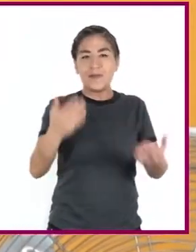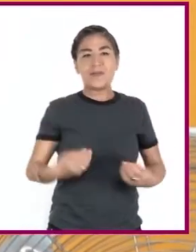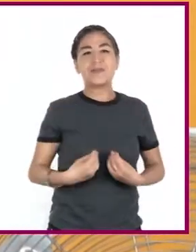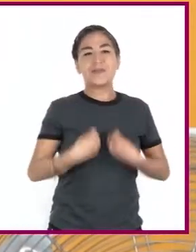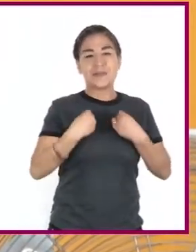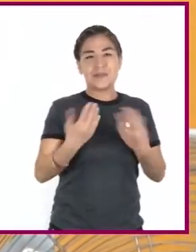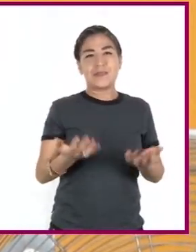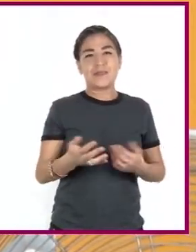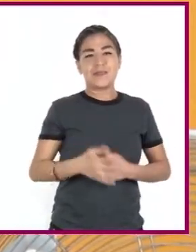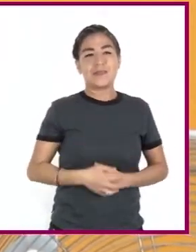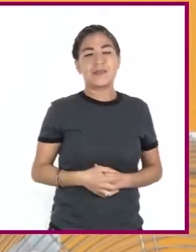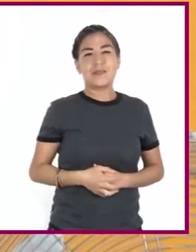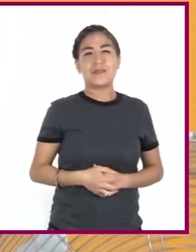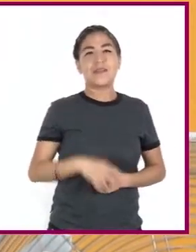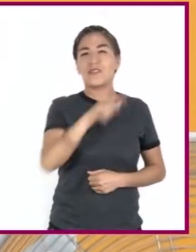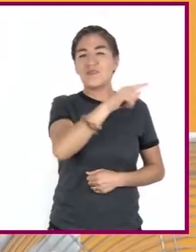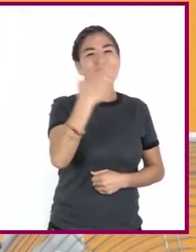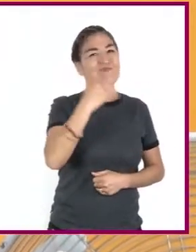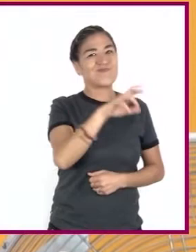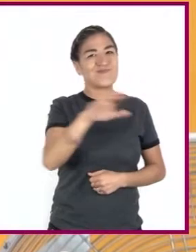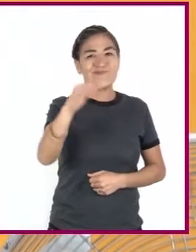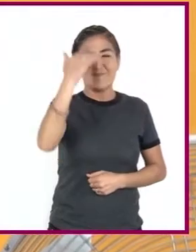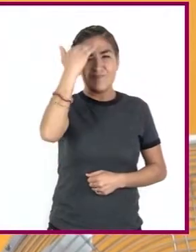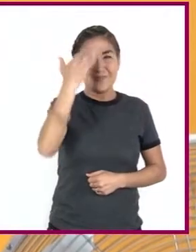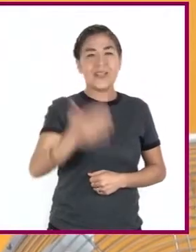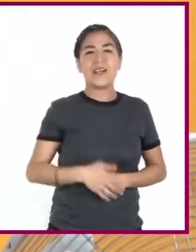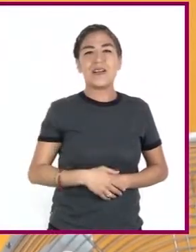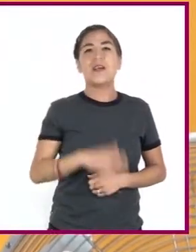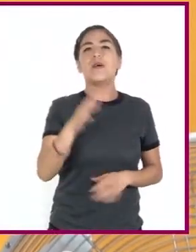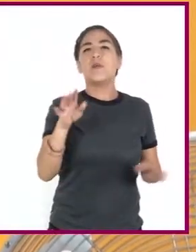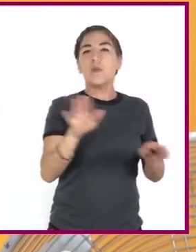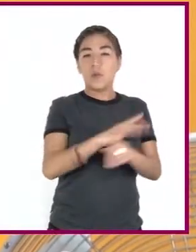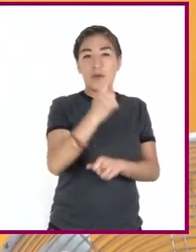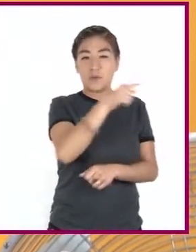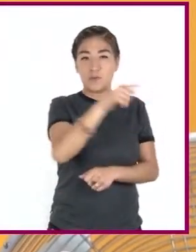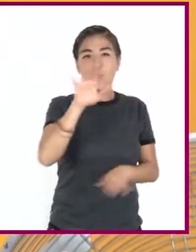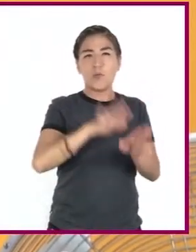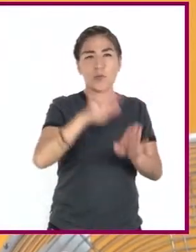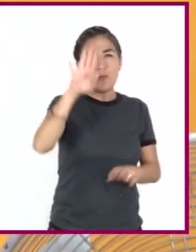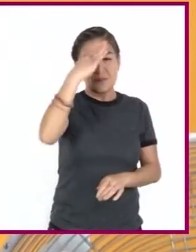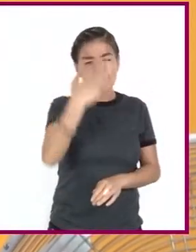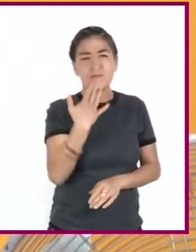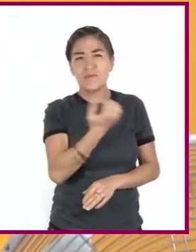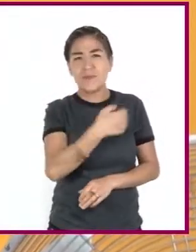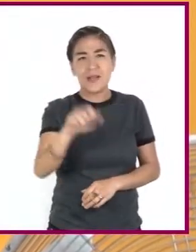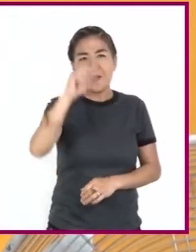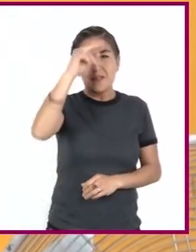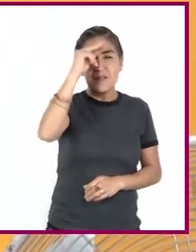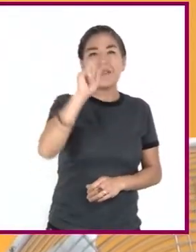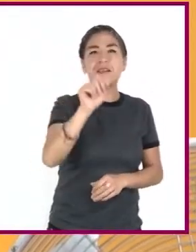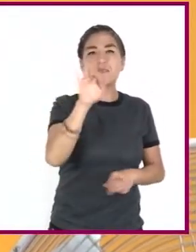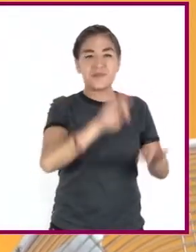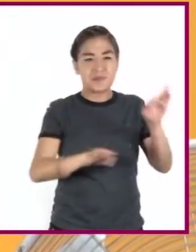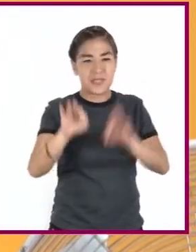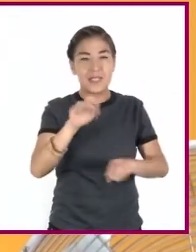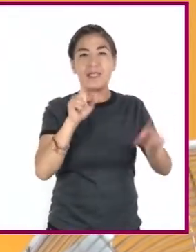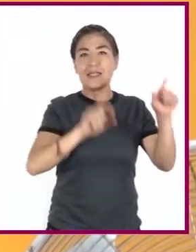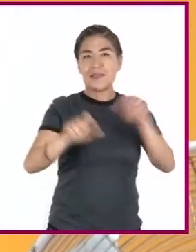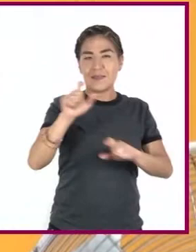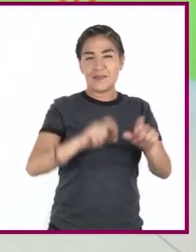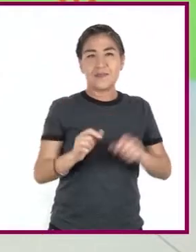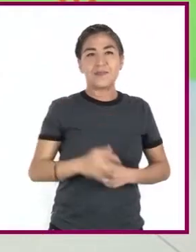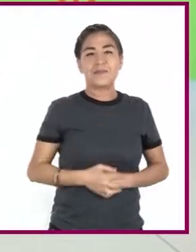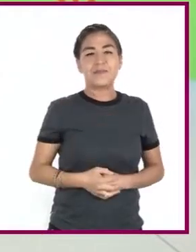actualmente, no es tan reconocido. Su ingenio lo llevó a desenvolverse en varios campos de la ciencia como la física y la